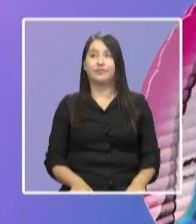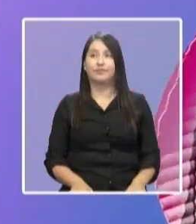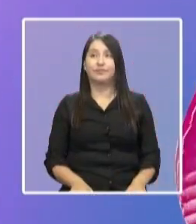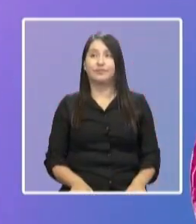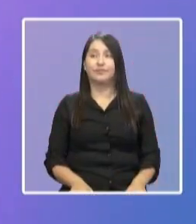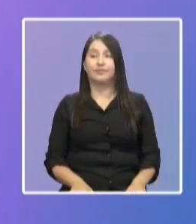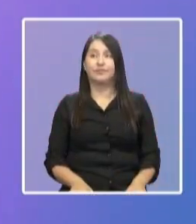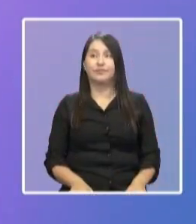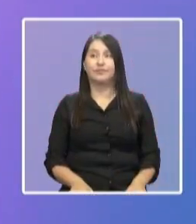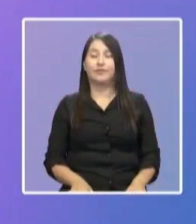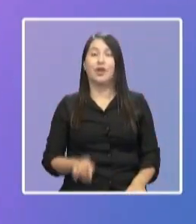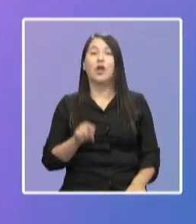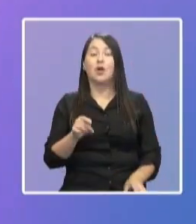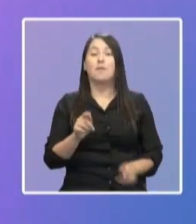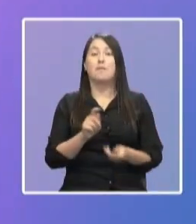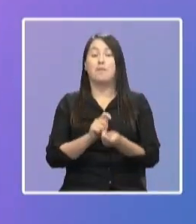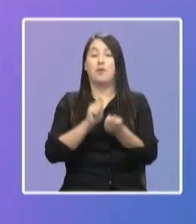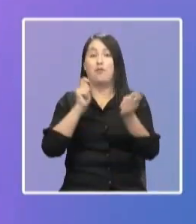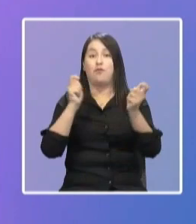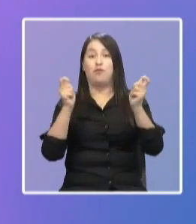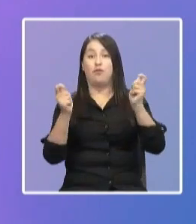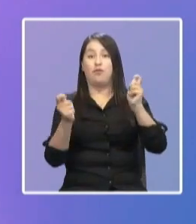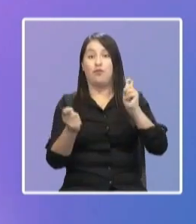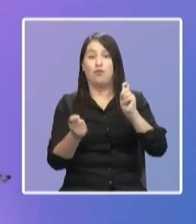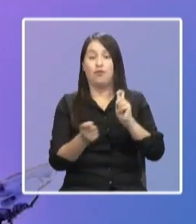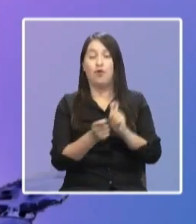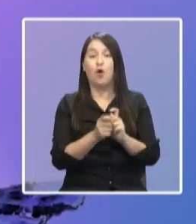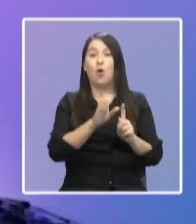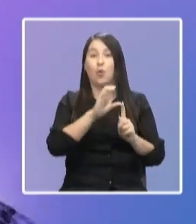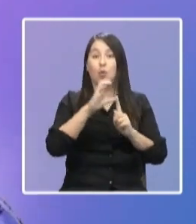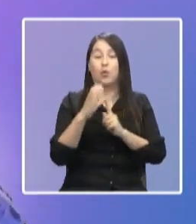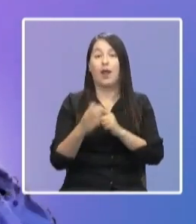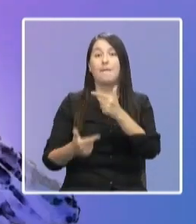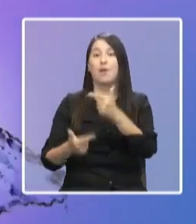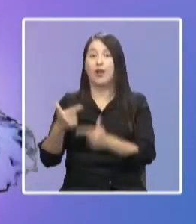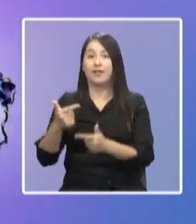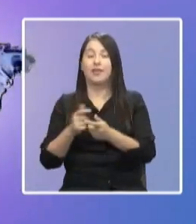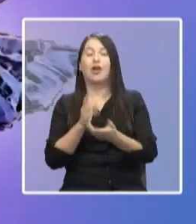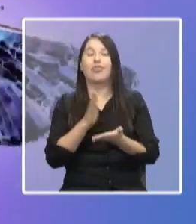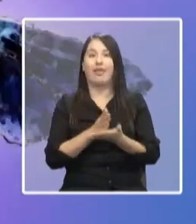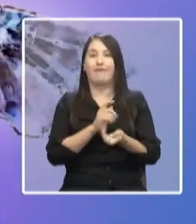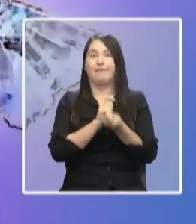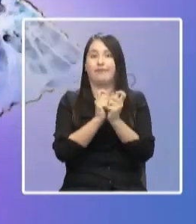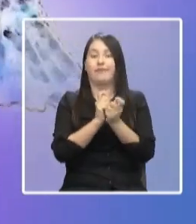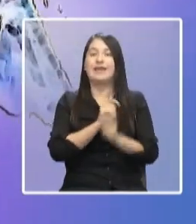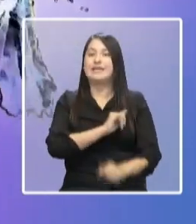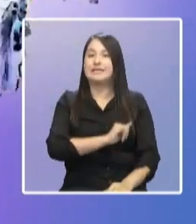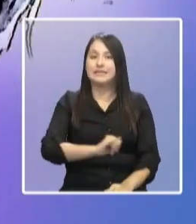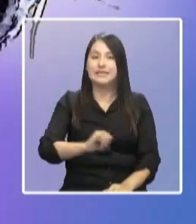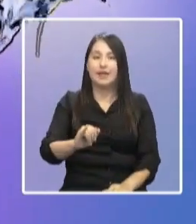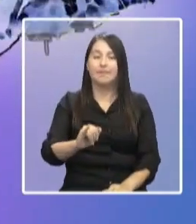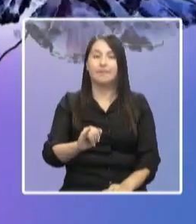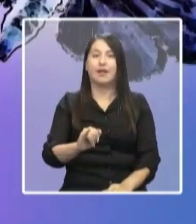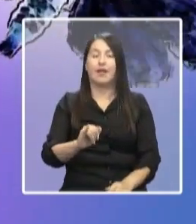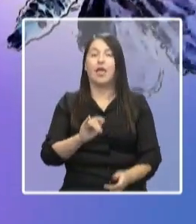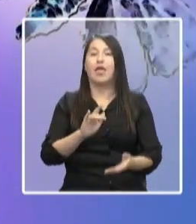transformación cultural y político son dinámicos, contradictorios y contingentes.